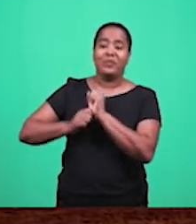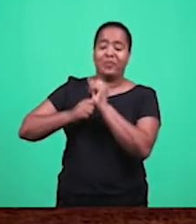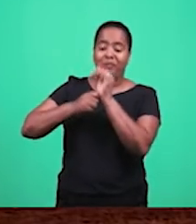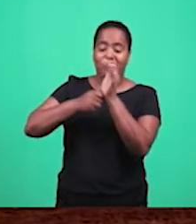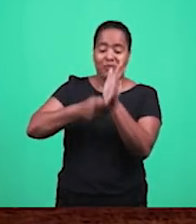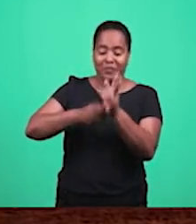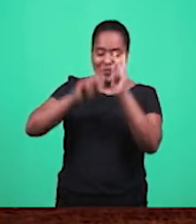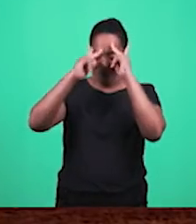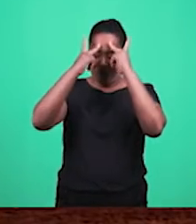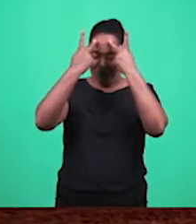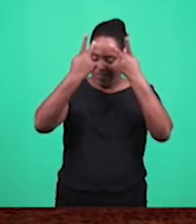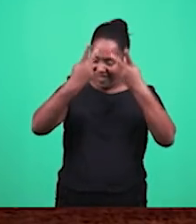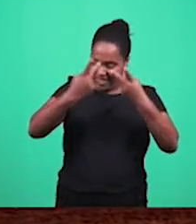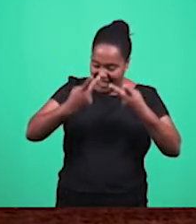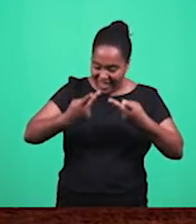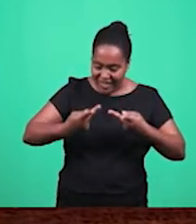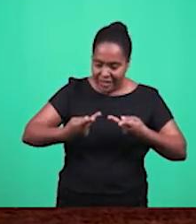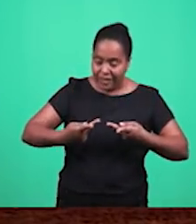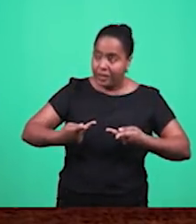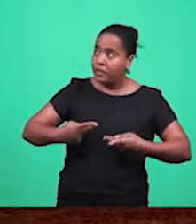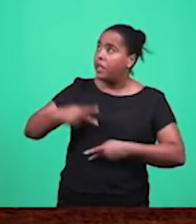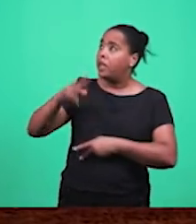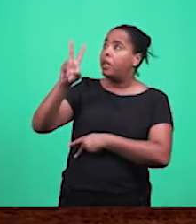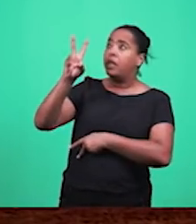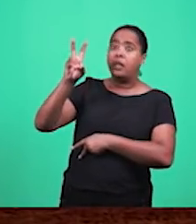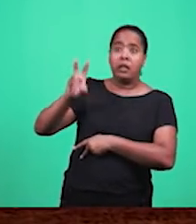sí no